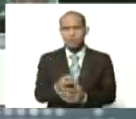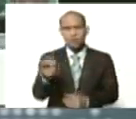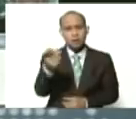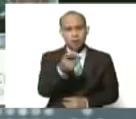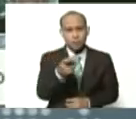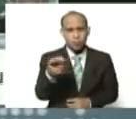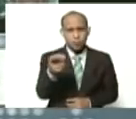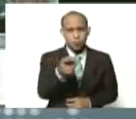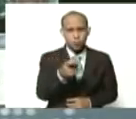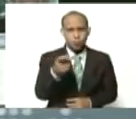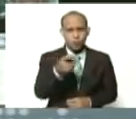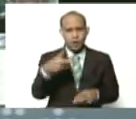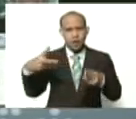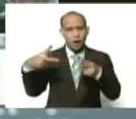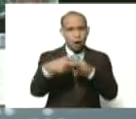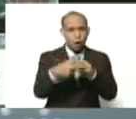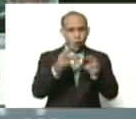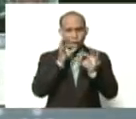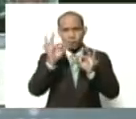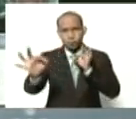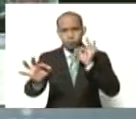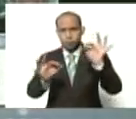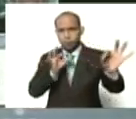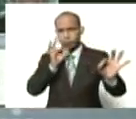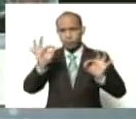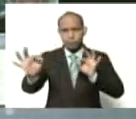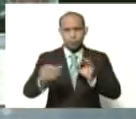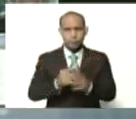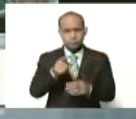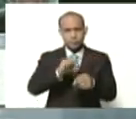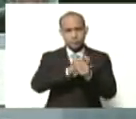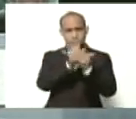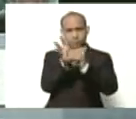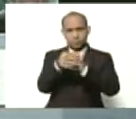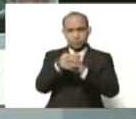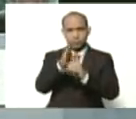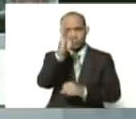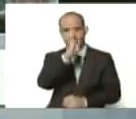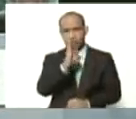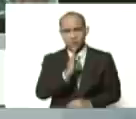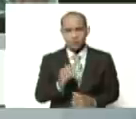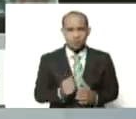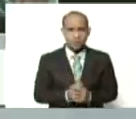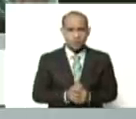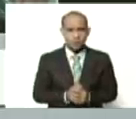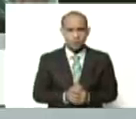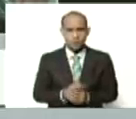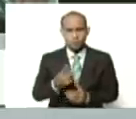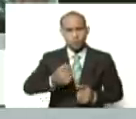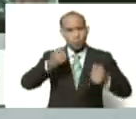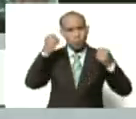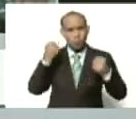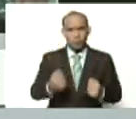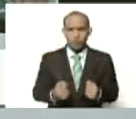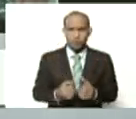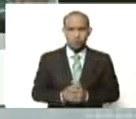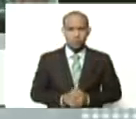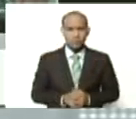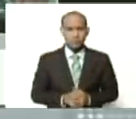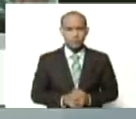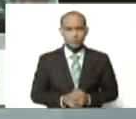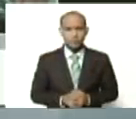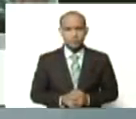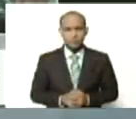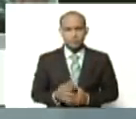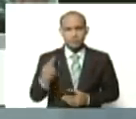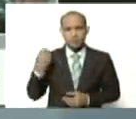buscar cortar la cadena de transmisión de esta variante brasilera, muy virulenta, muy virulenta.